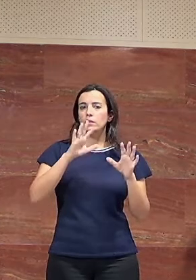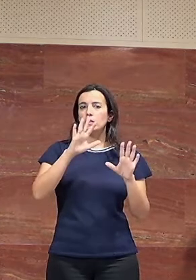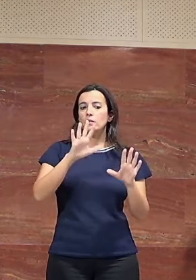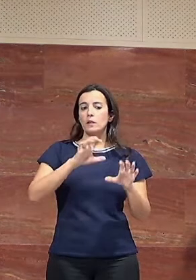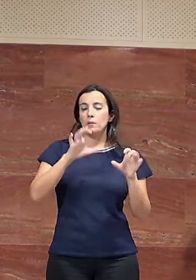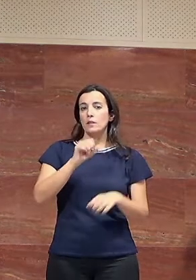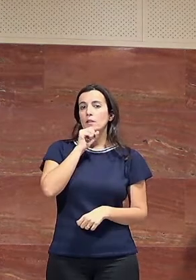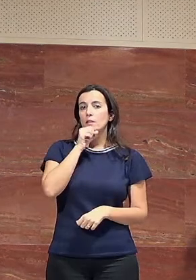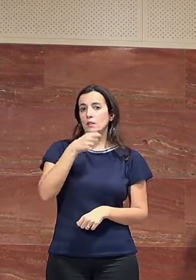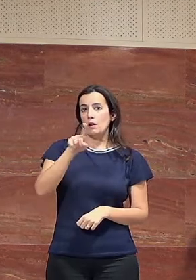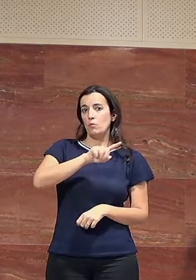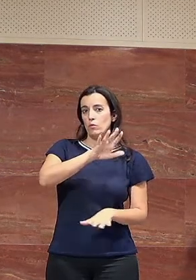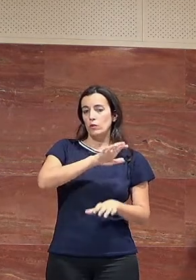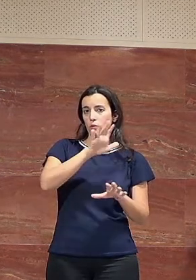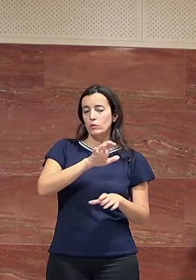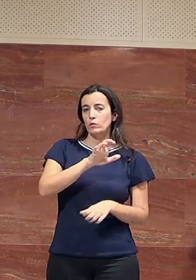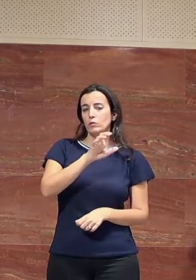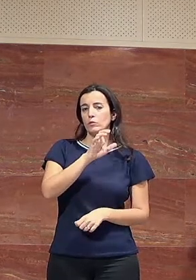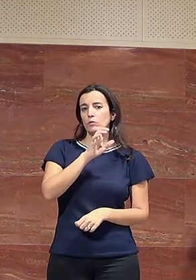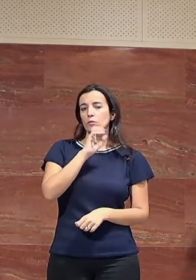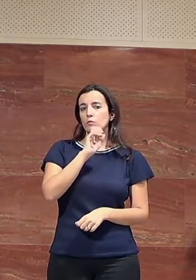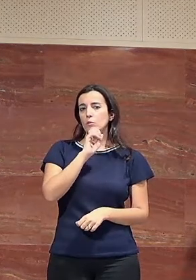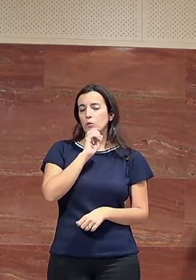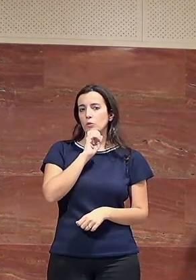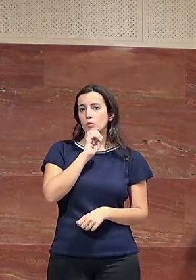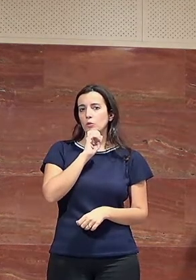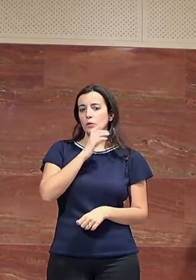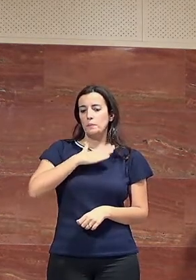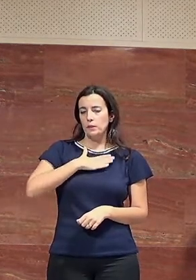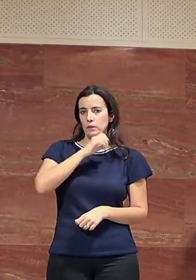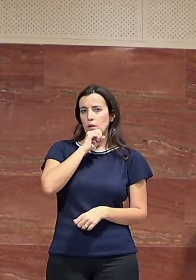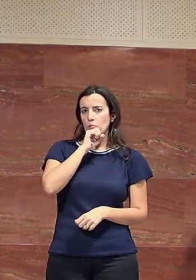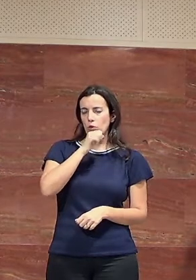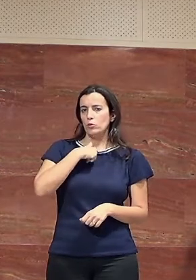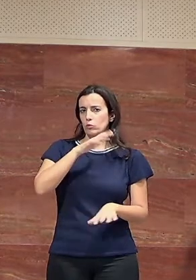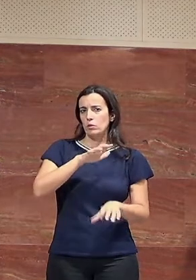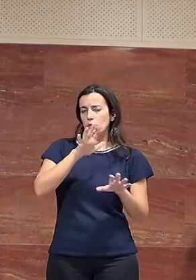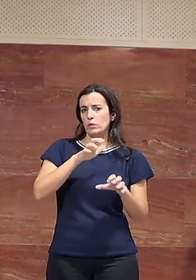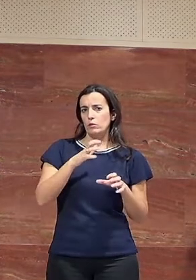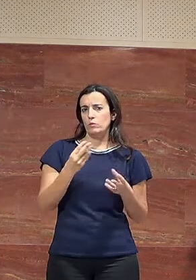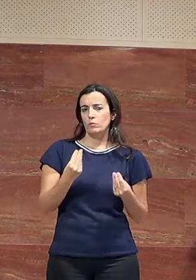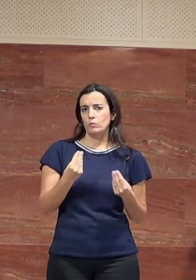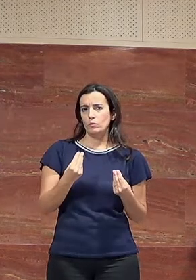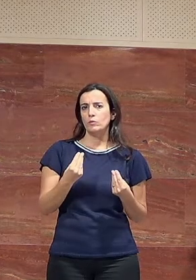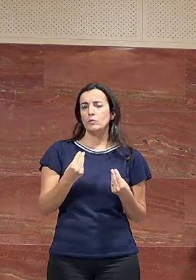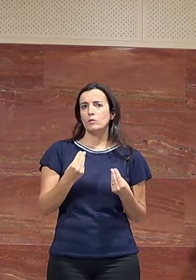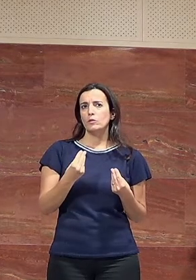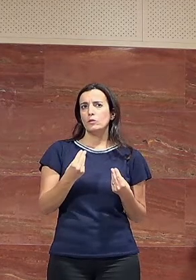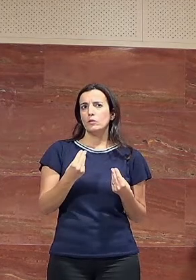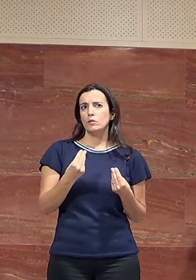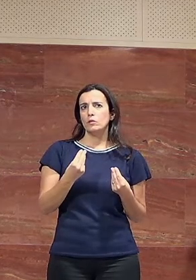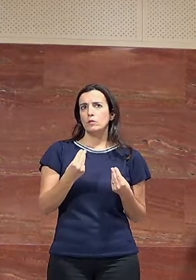abuelos, observándolos, de mis abuelos, que hubo dos abuelos